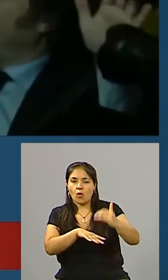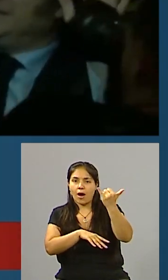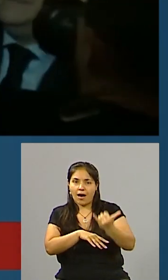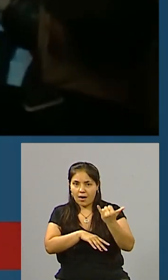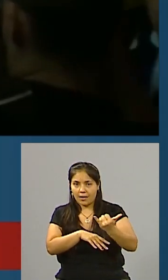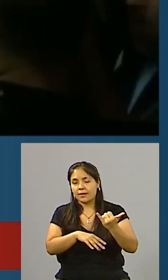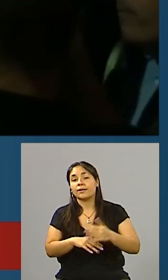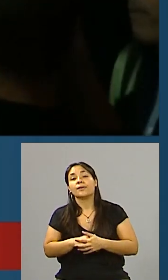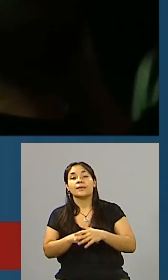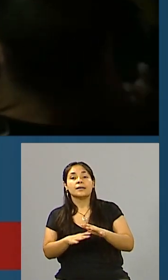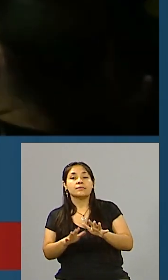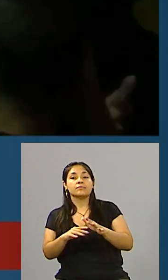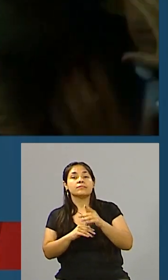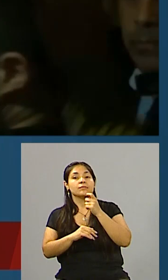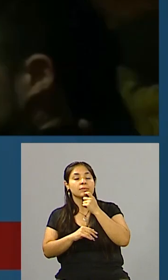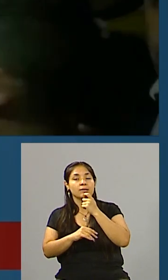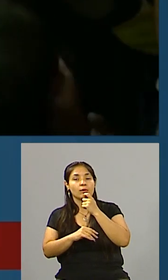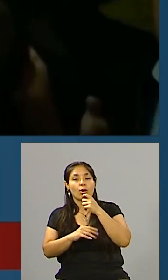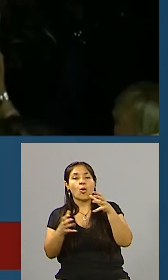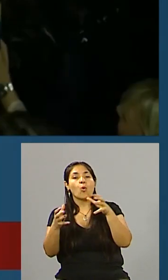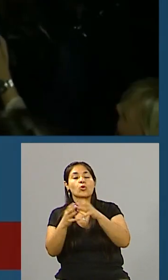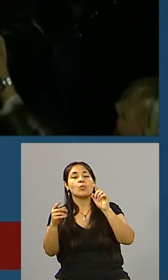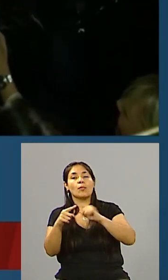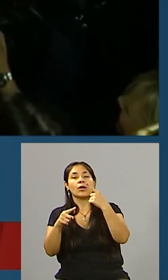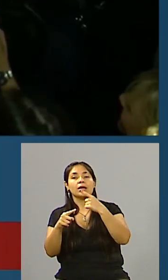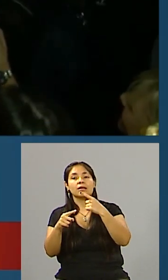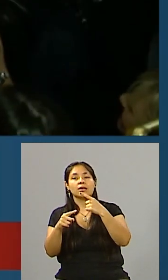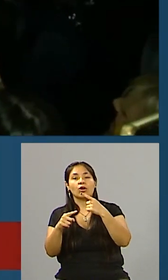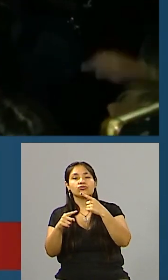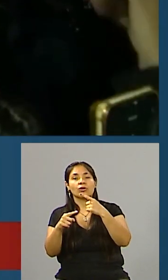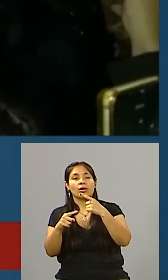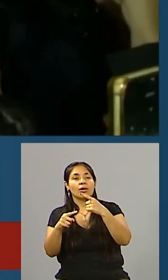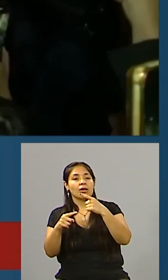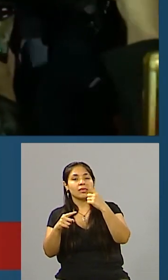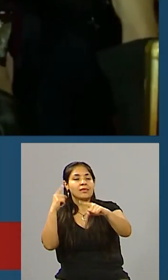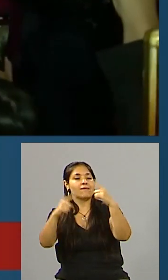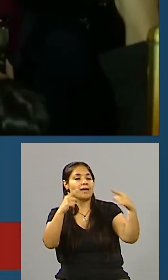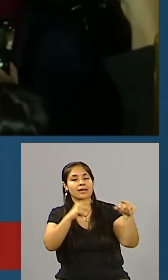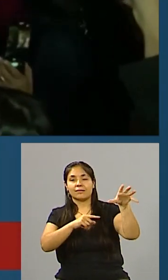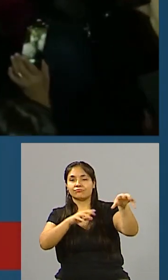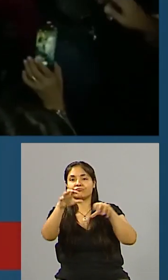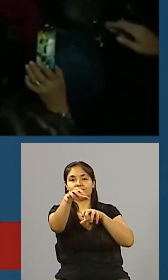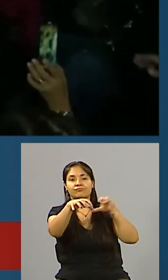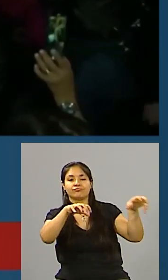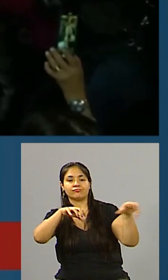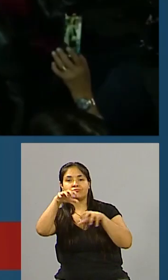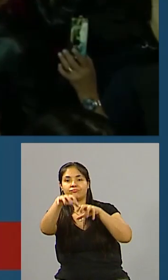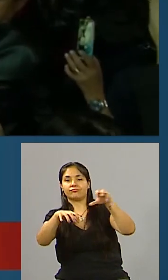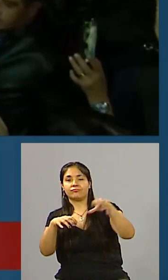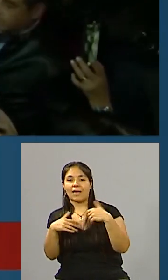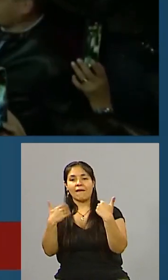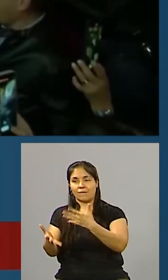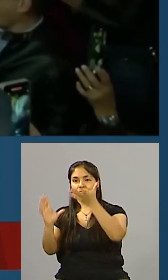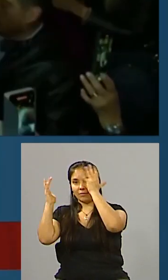de traer gente de distintos partidos políticos a Milei le va a servir, pero también hay que decirle, dar al tiempo para saber qué puede